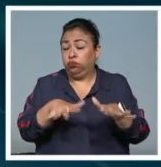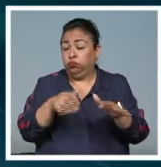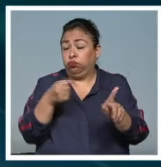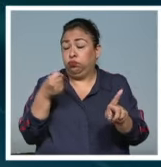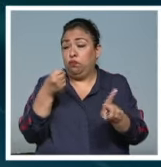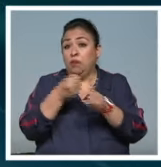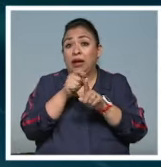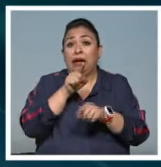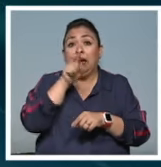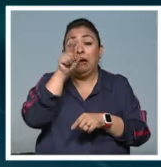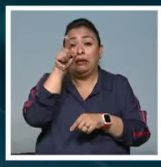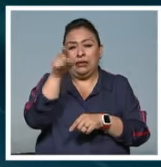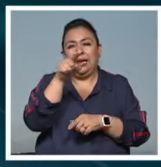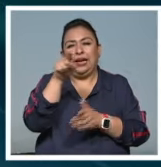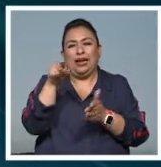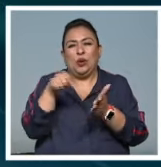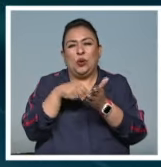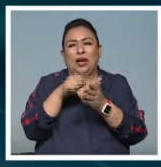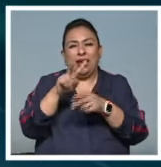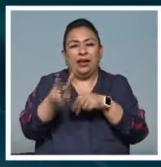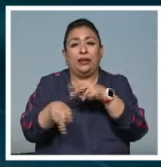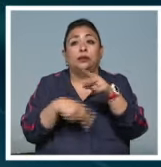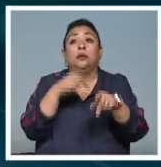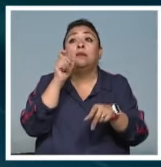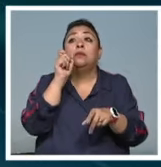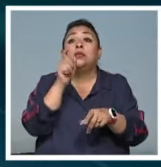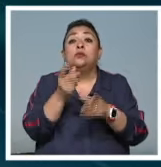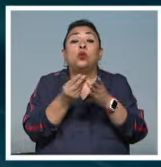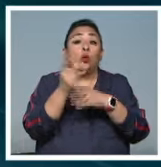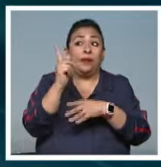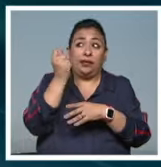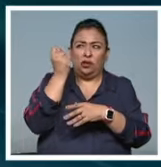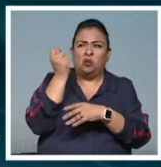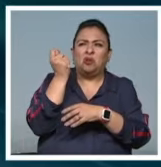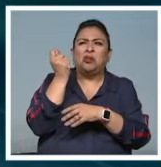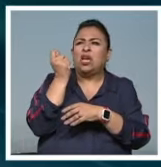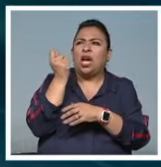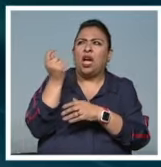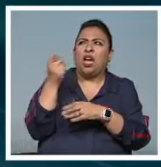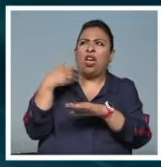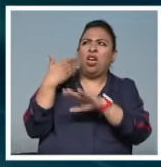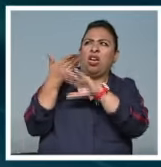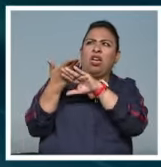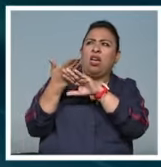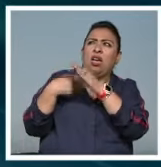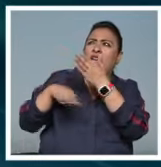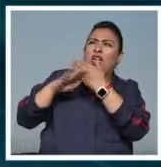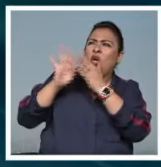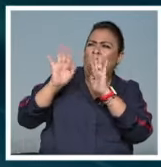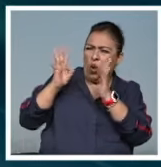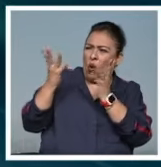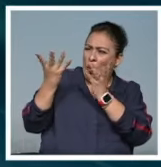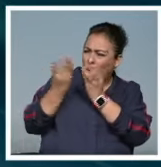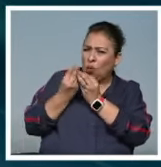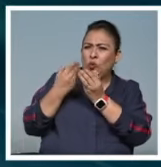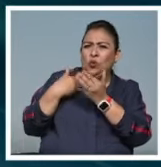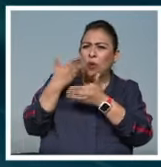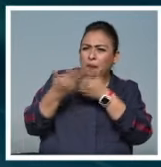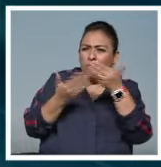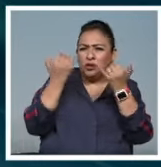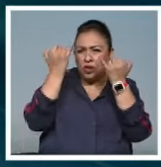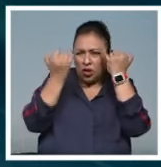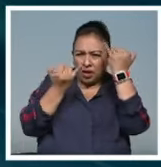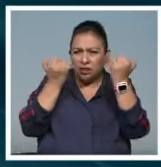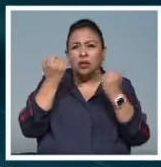mucho por allá en aquellas latitudes. Y la cuestión de abrazar las nuevas tecnologías no como enemigos, sino como parte de ese proceso posibilidades,